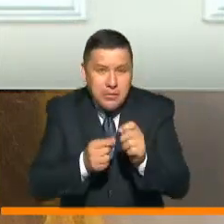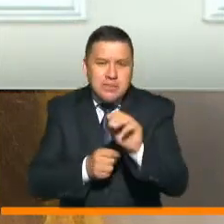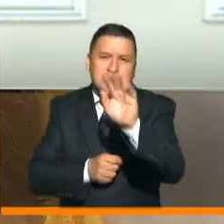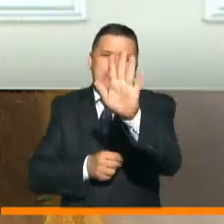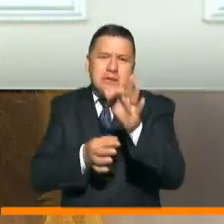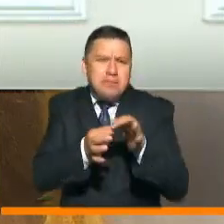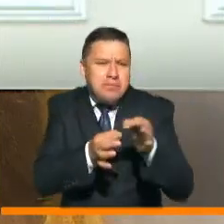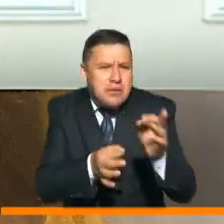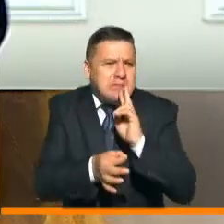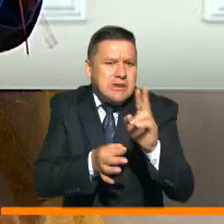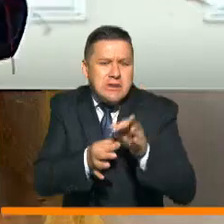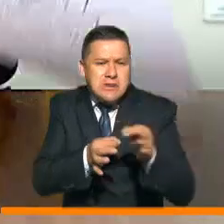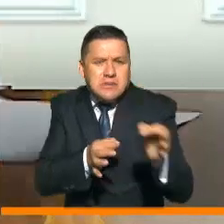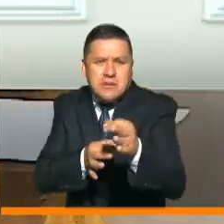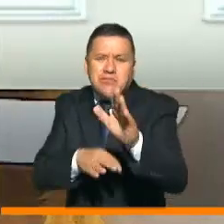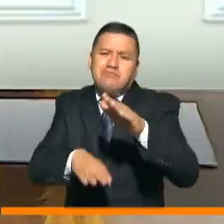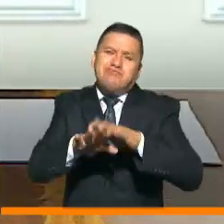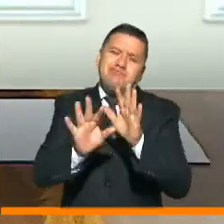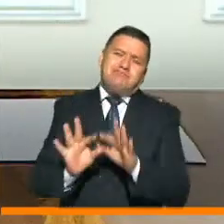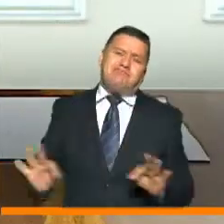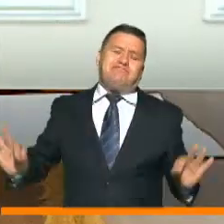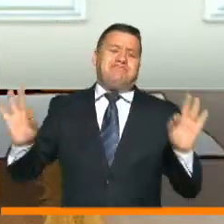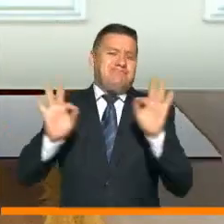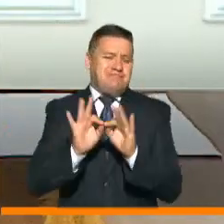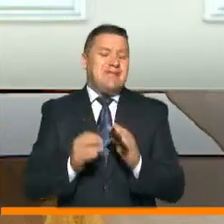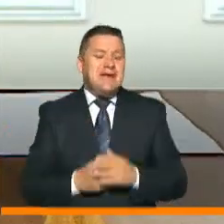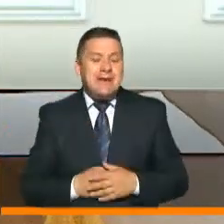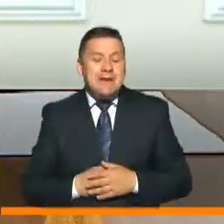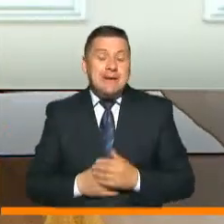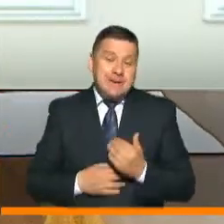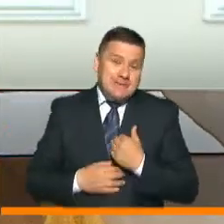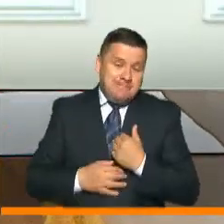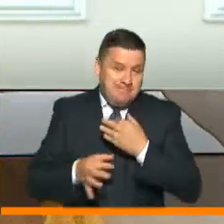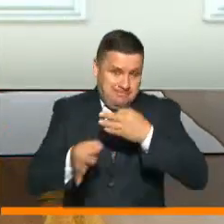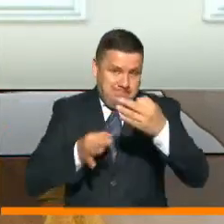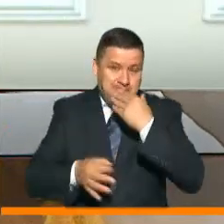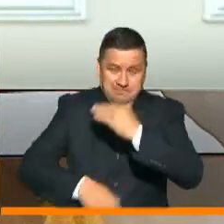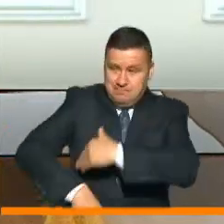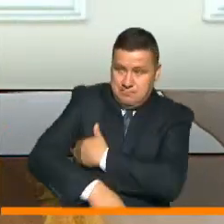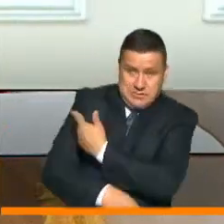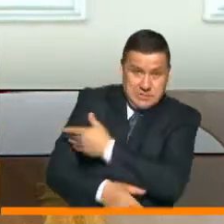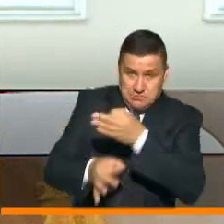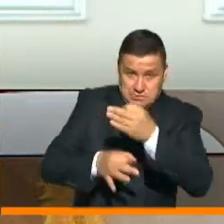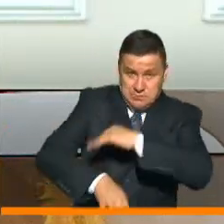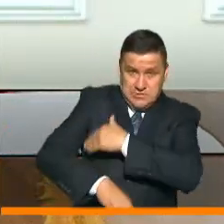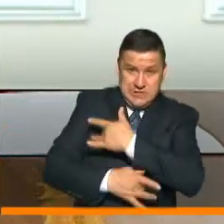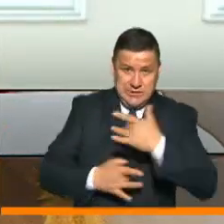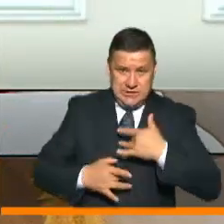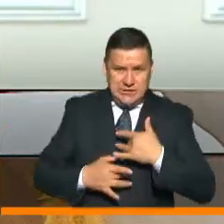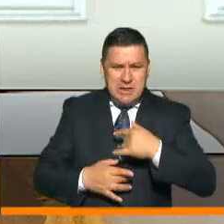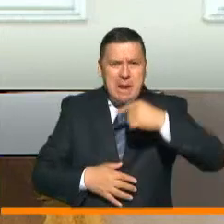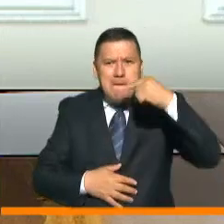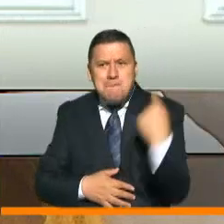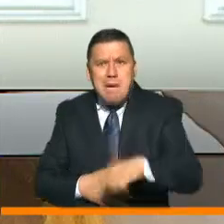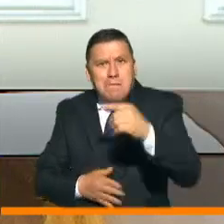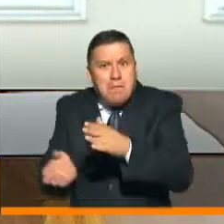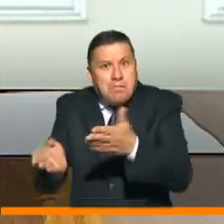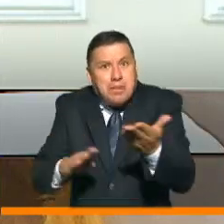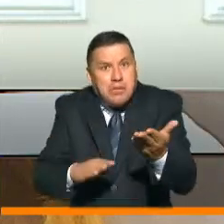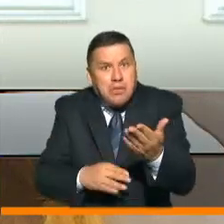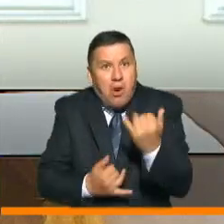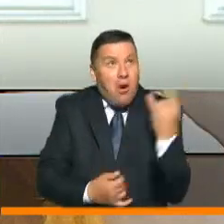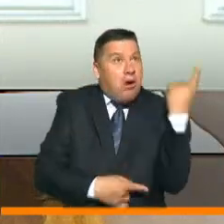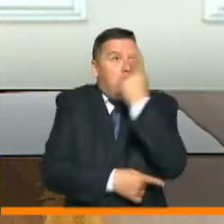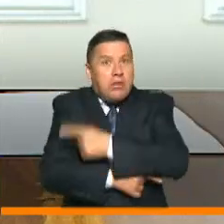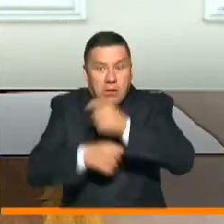en 5 municipios. También muy importante destacar, y lo va a explicar ahora el ministro Fernando Ruiz, que de estos incidentes fatales registrados